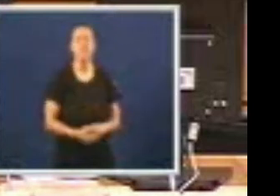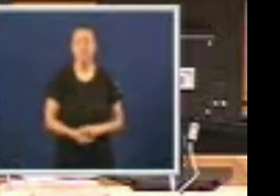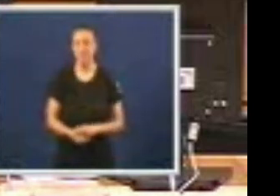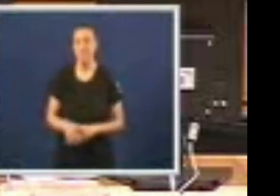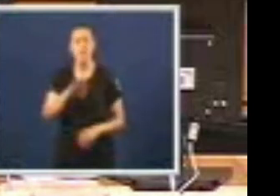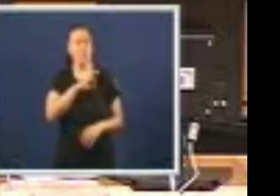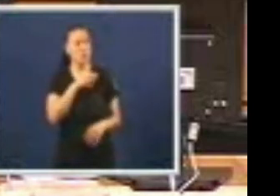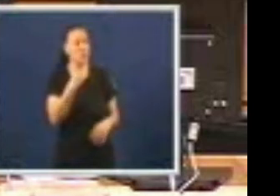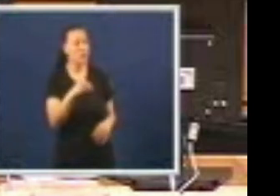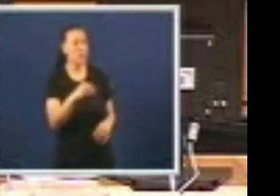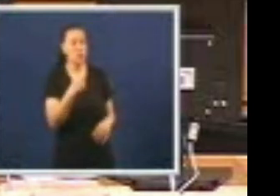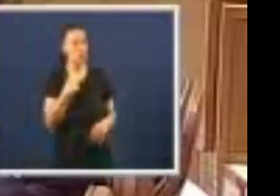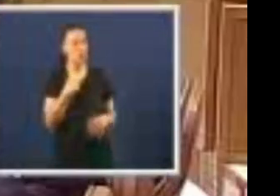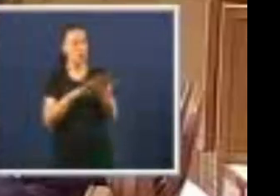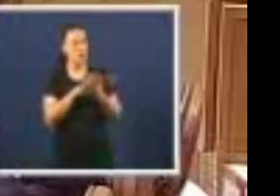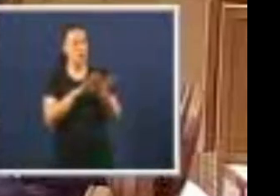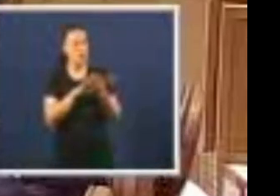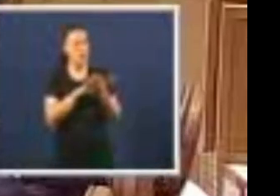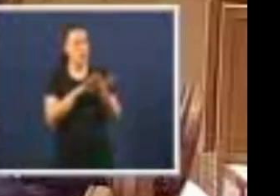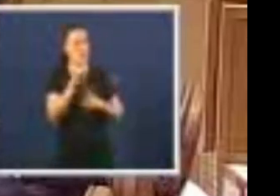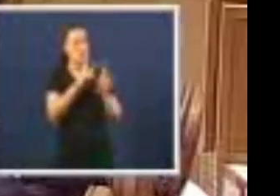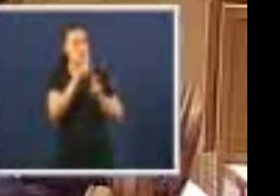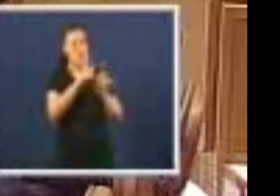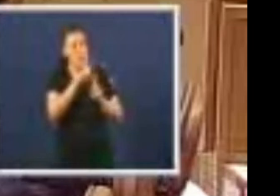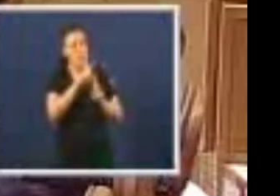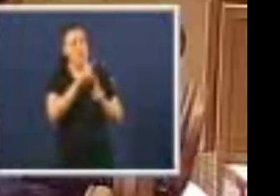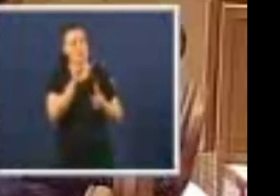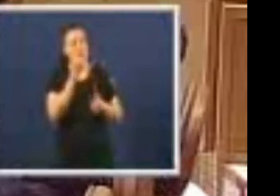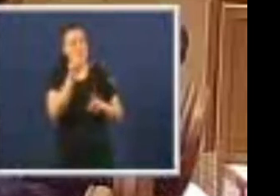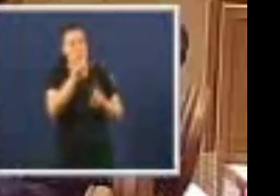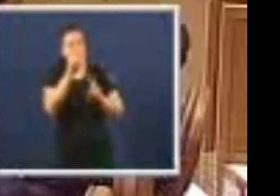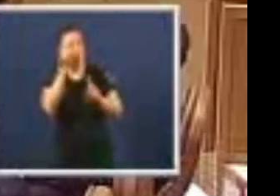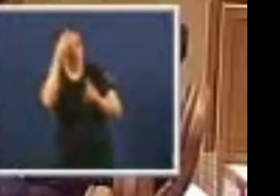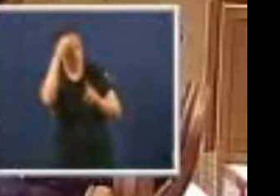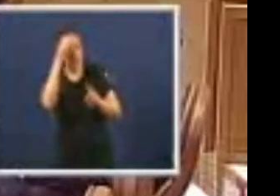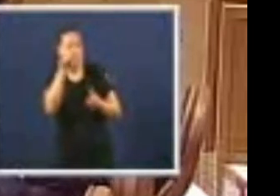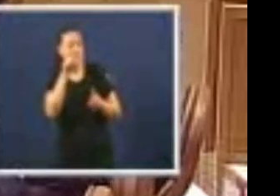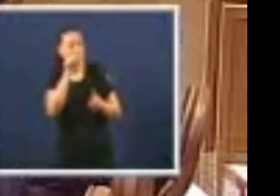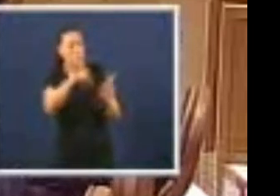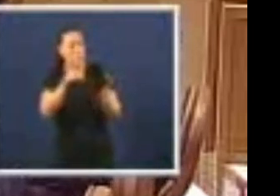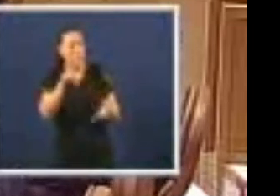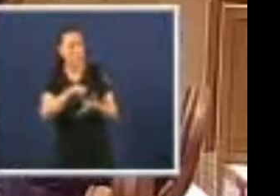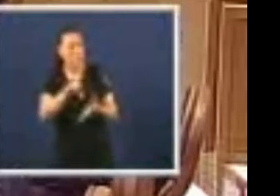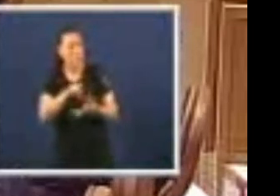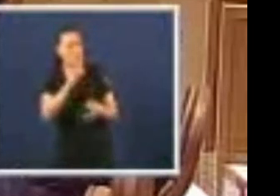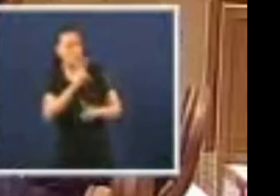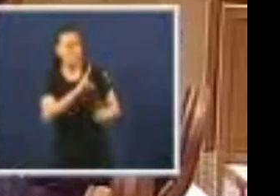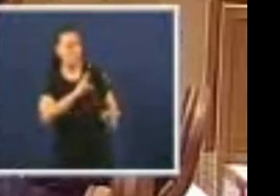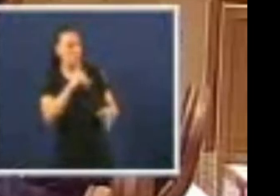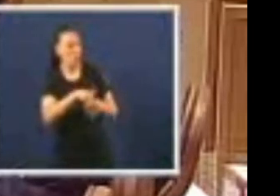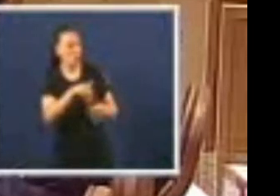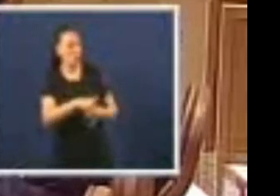Señor Feijóo, eu falolle dos problemas e das preocupacións dos cidadáns, vostede fálame de votos e ven